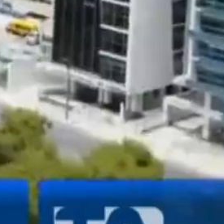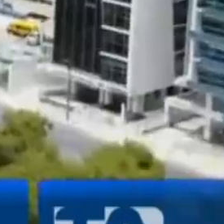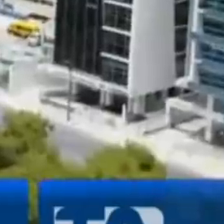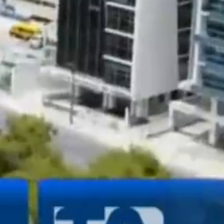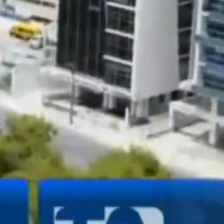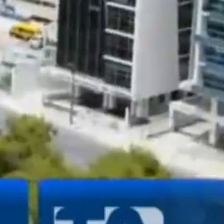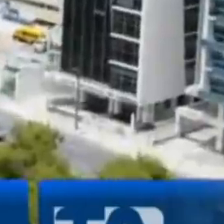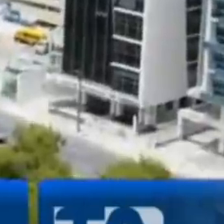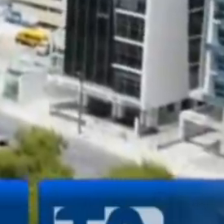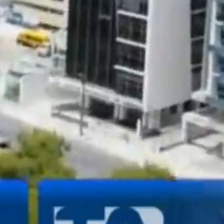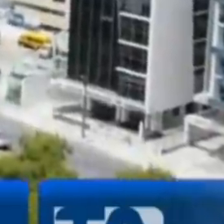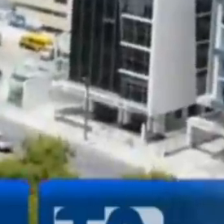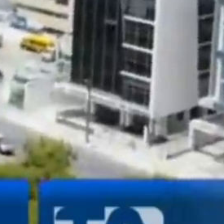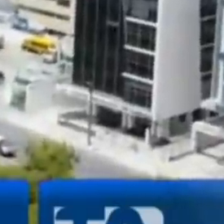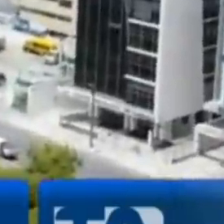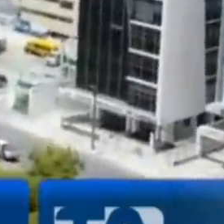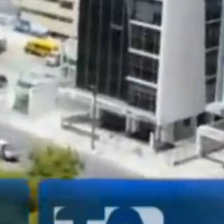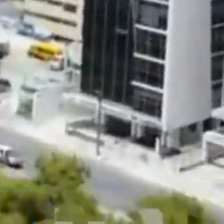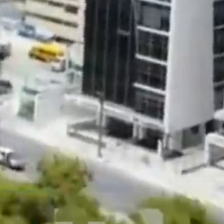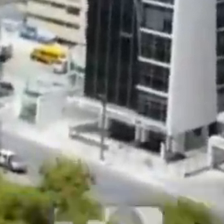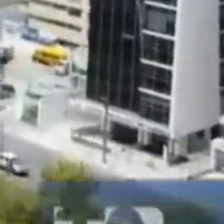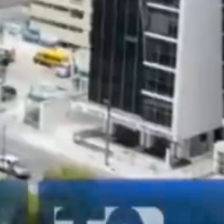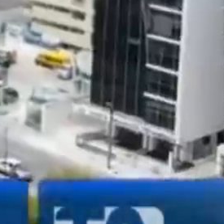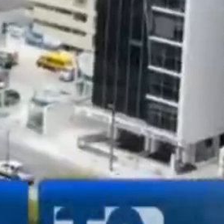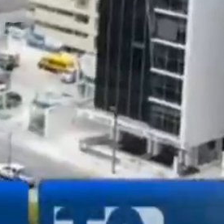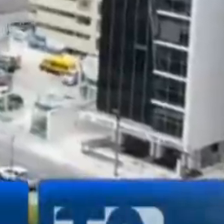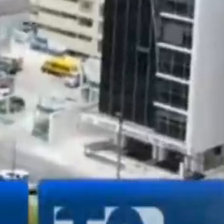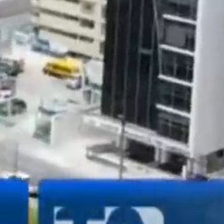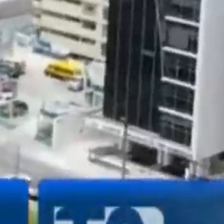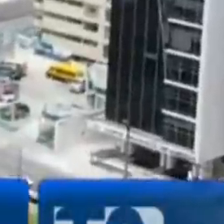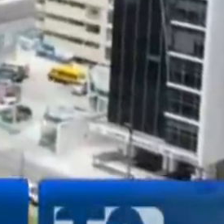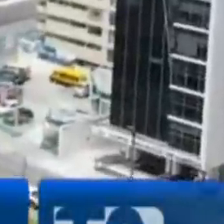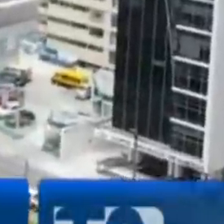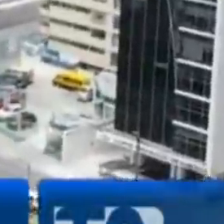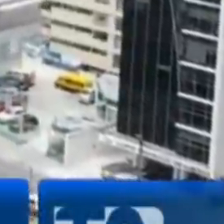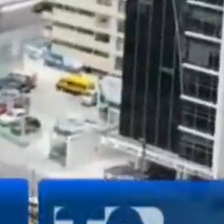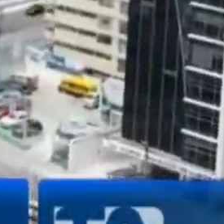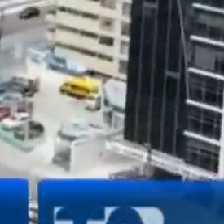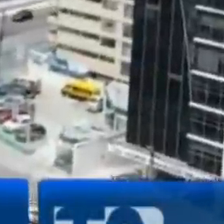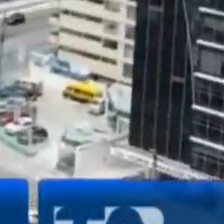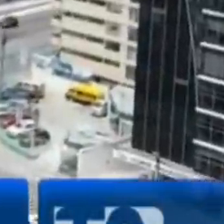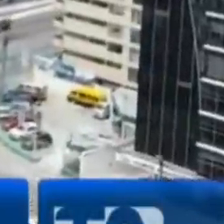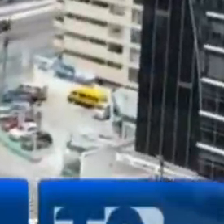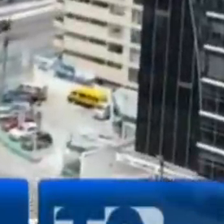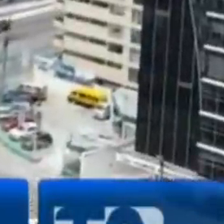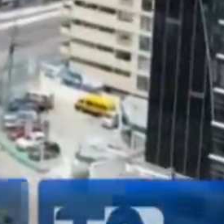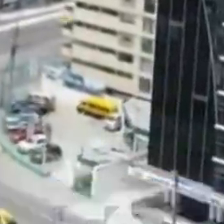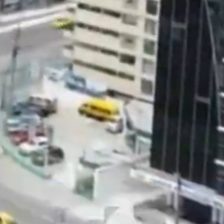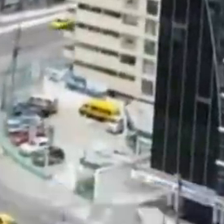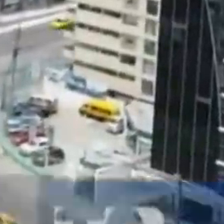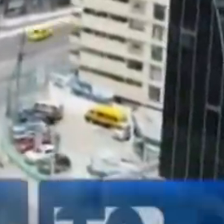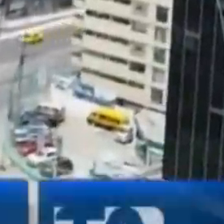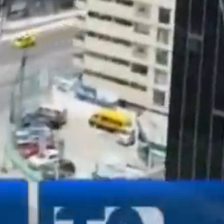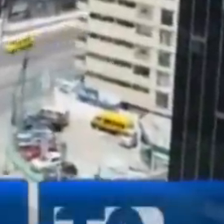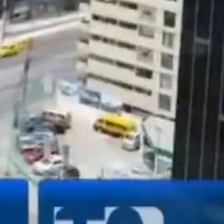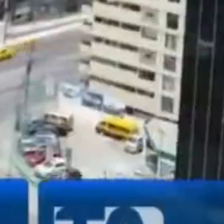Elena, 98.7 en El Oro. Forever Music 92.5 FM, Guayas y Santa Elena, y la